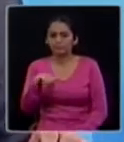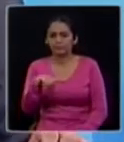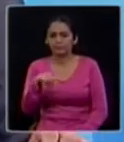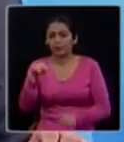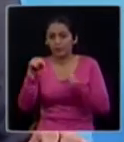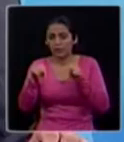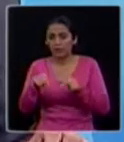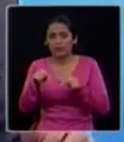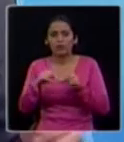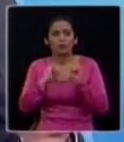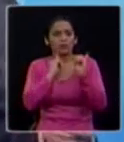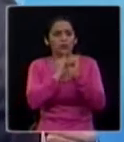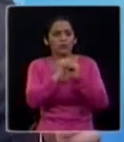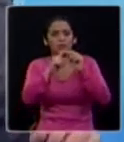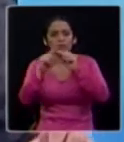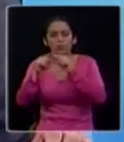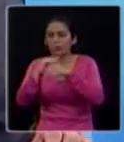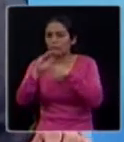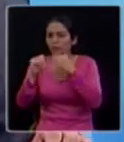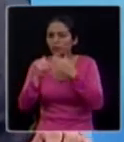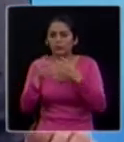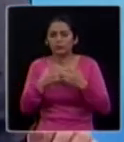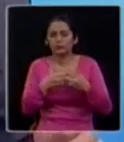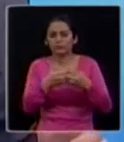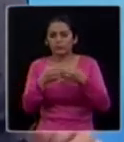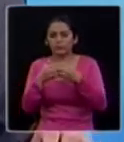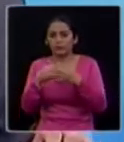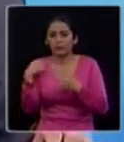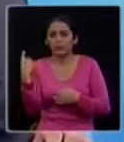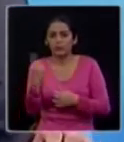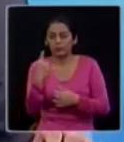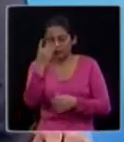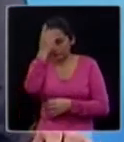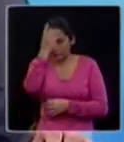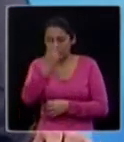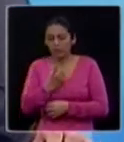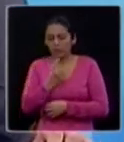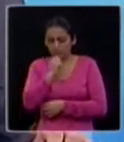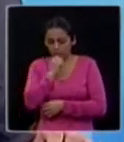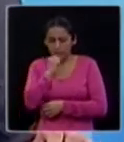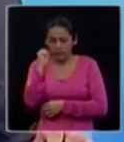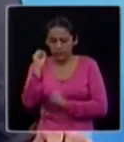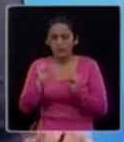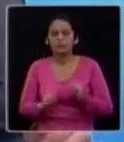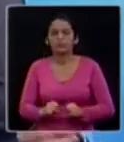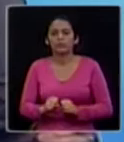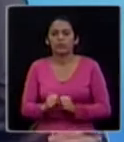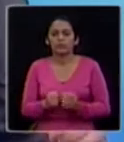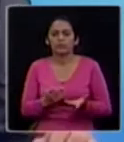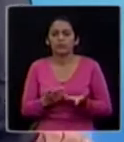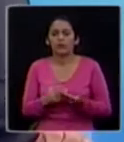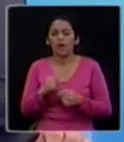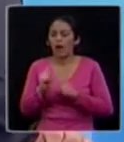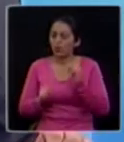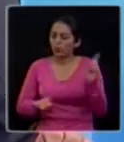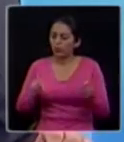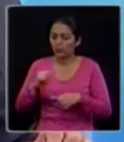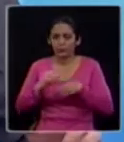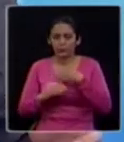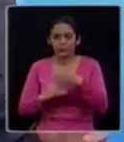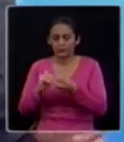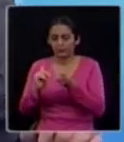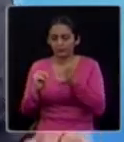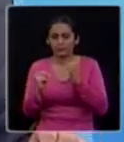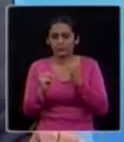las demás instituciones. Esta postura la hicimos porque también creemos que se pueden mejorar los procesos. Y yo he sido muy crítico y no es un asunto